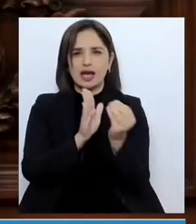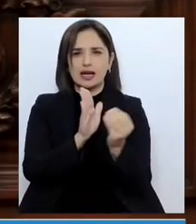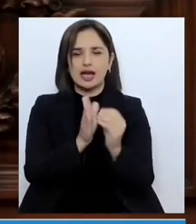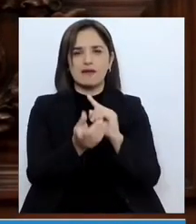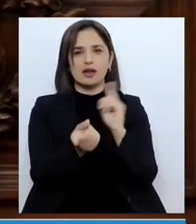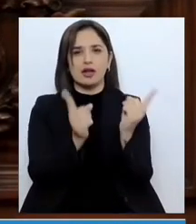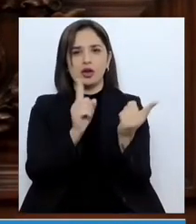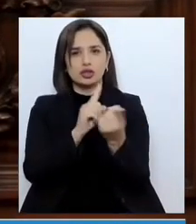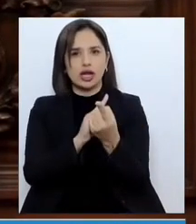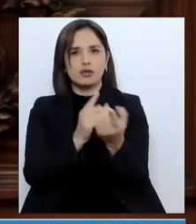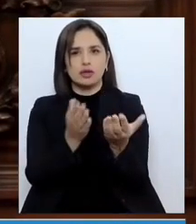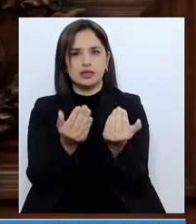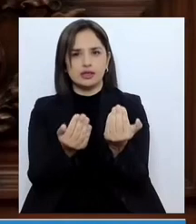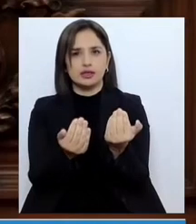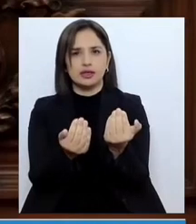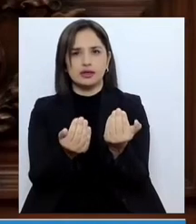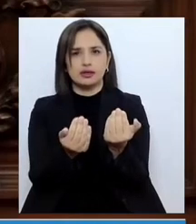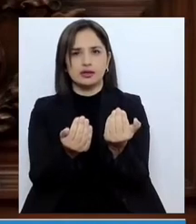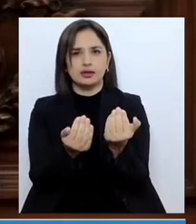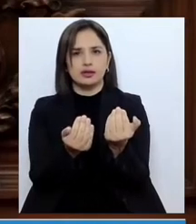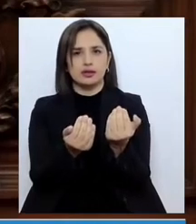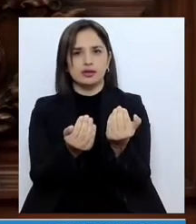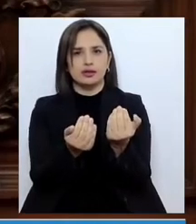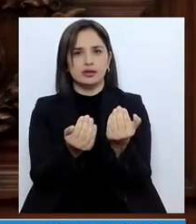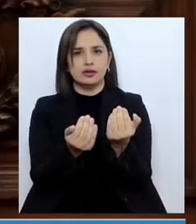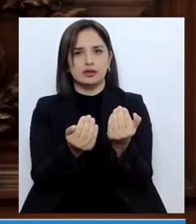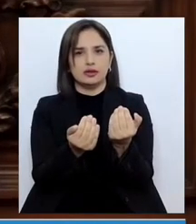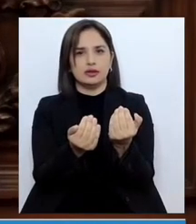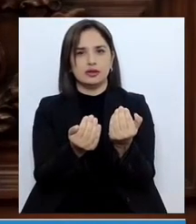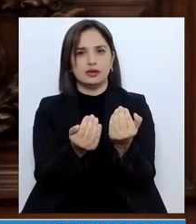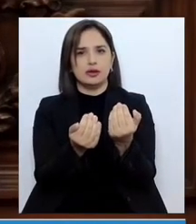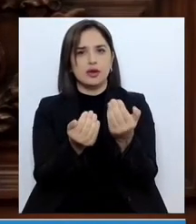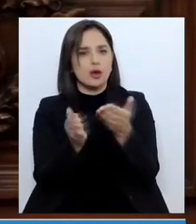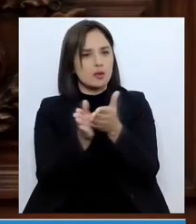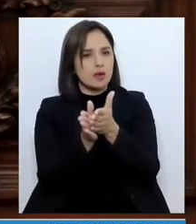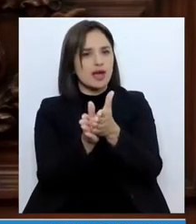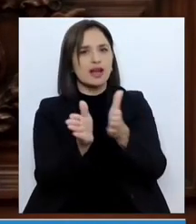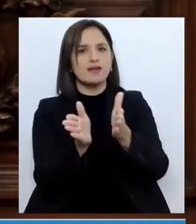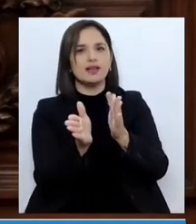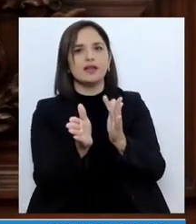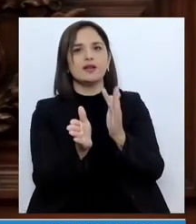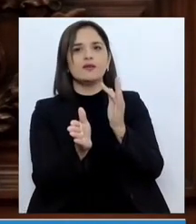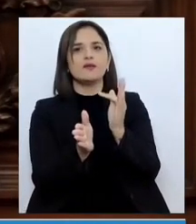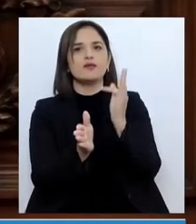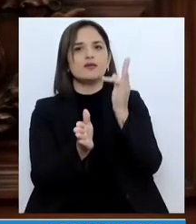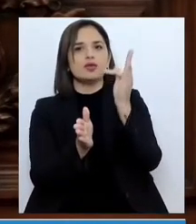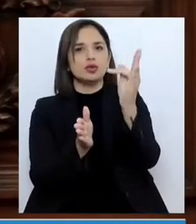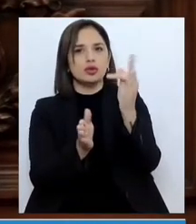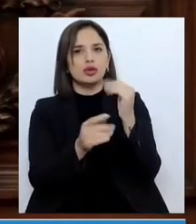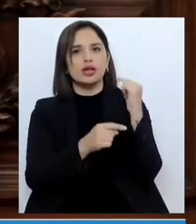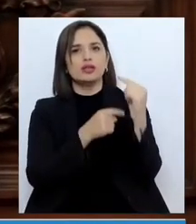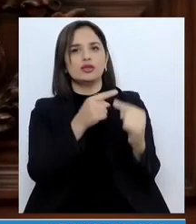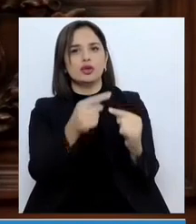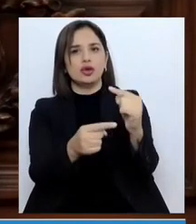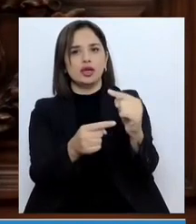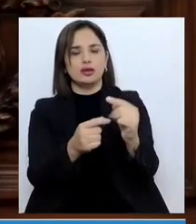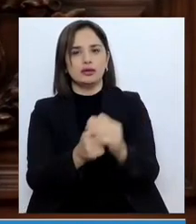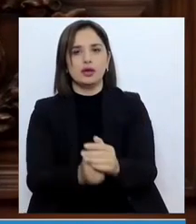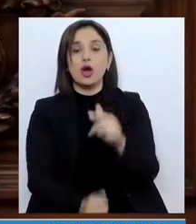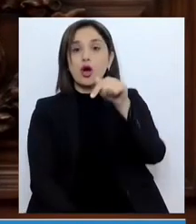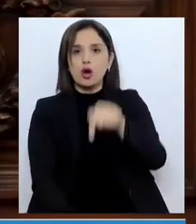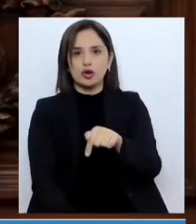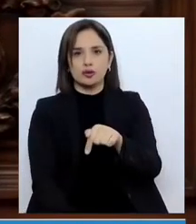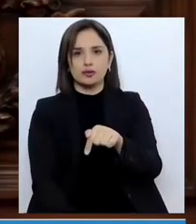eran necesarios, los cambios para abrir paso a la historia. Hoy es